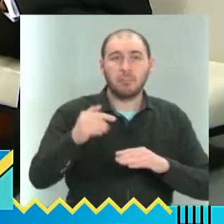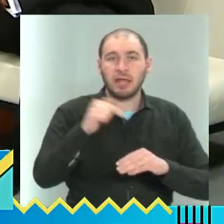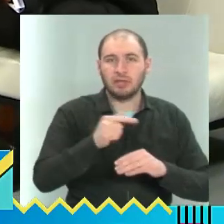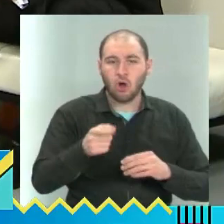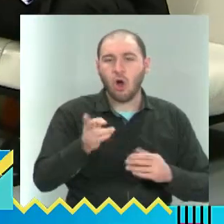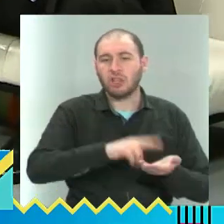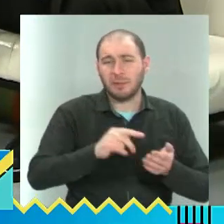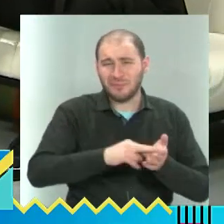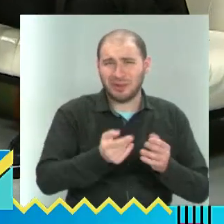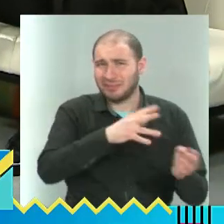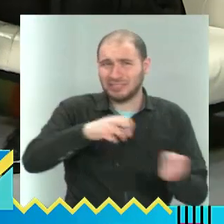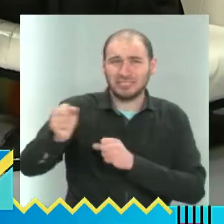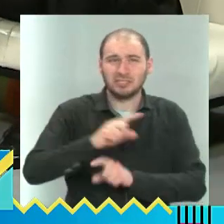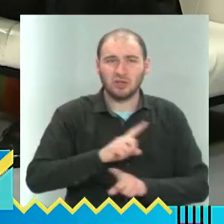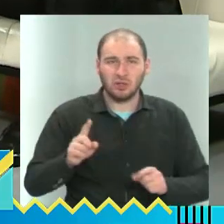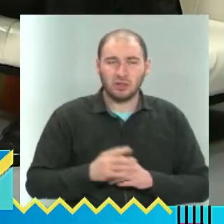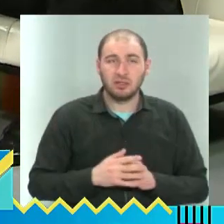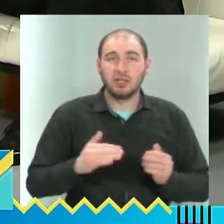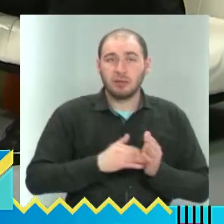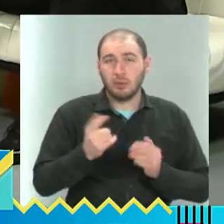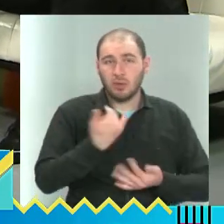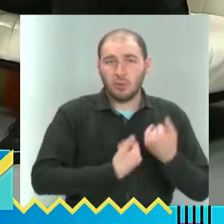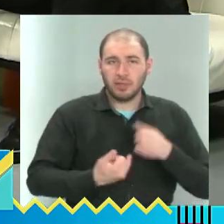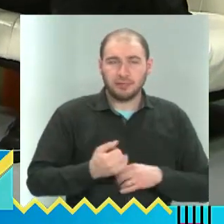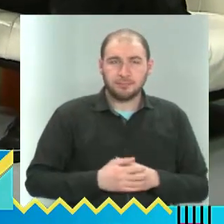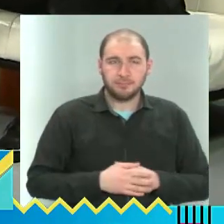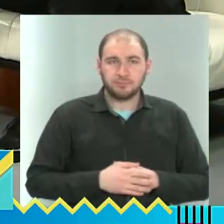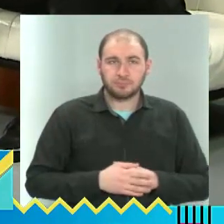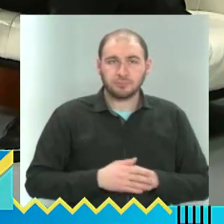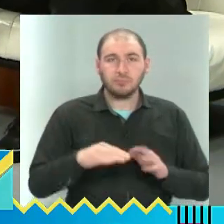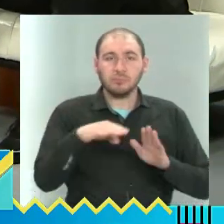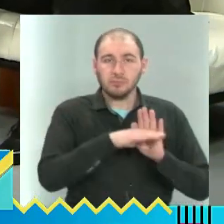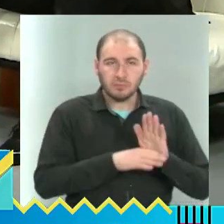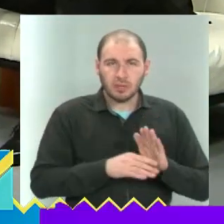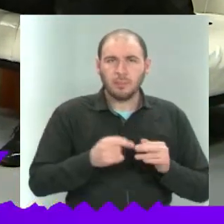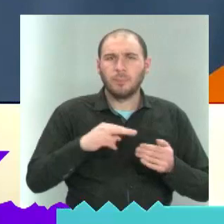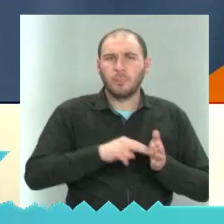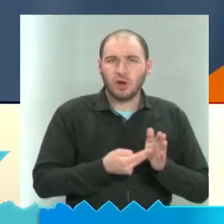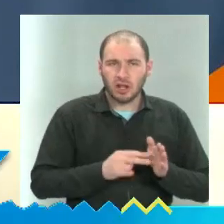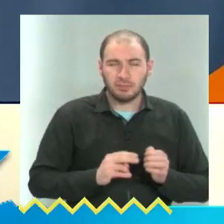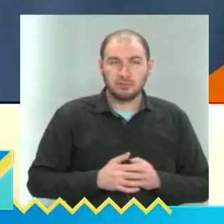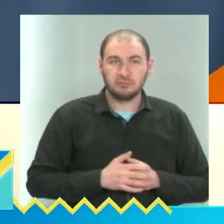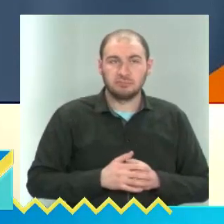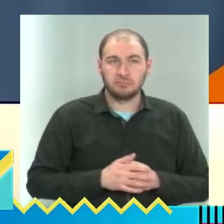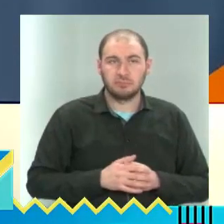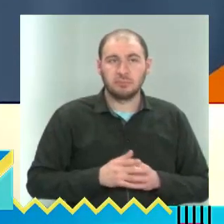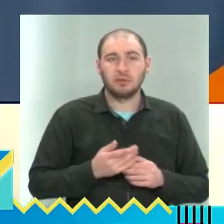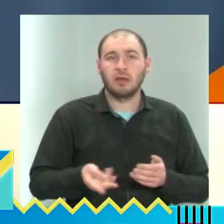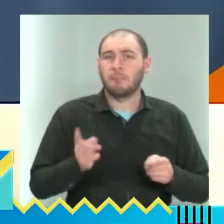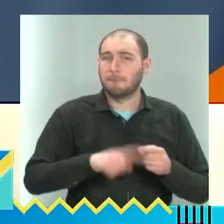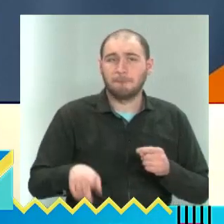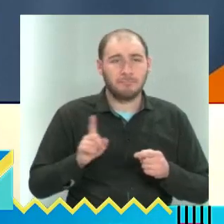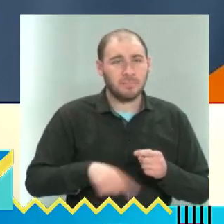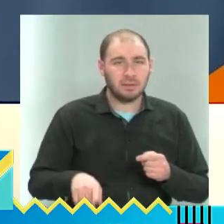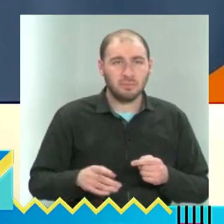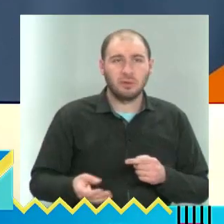a caer en estas redes de captación. Atento a lo que bien decía Silvina, que la característica de vulnerabilidad hace que puedan reincidir,